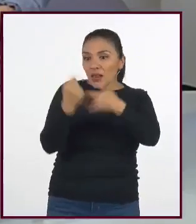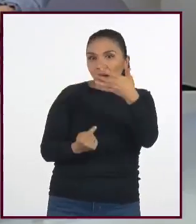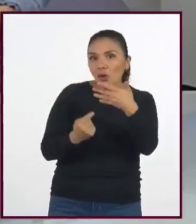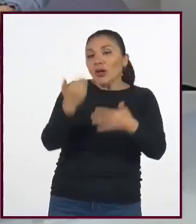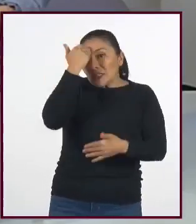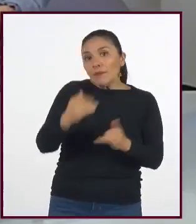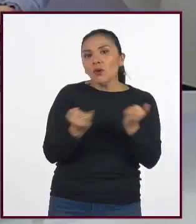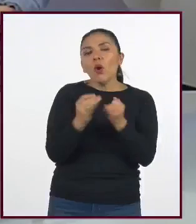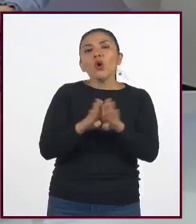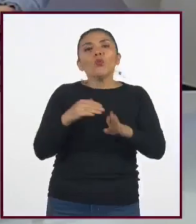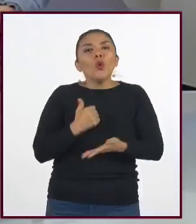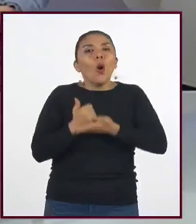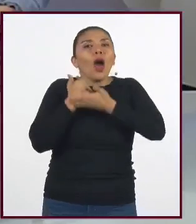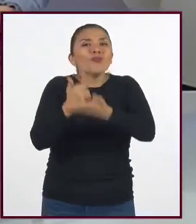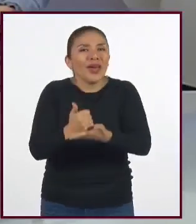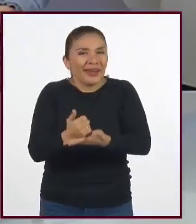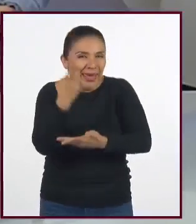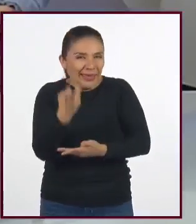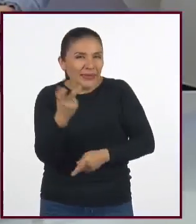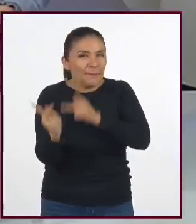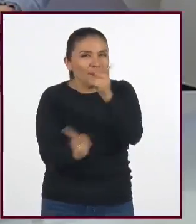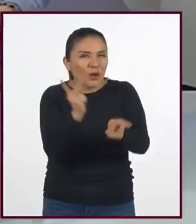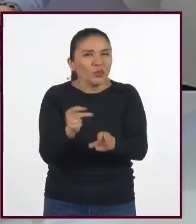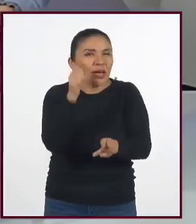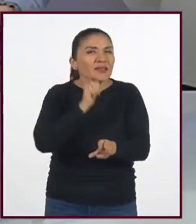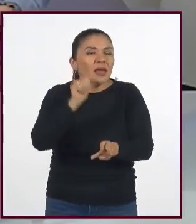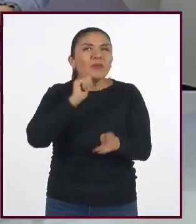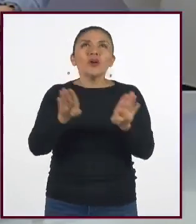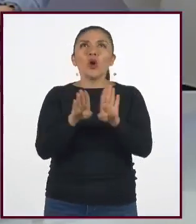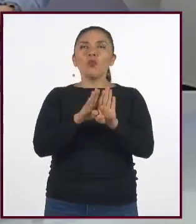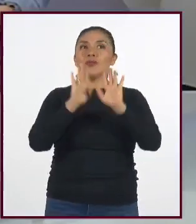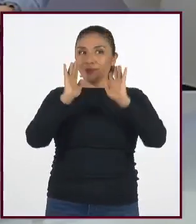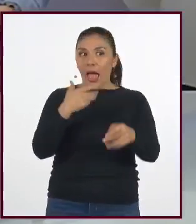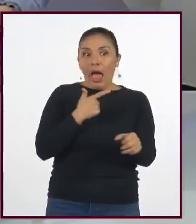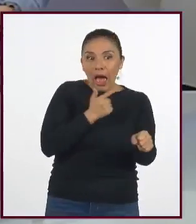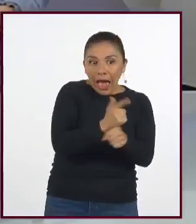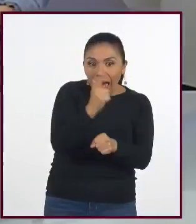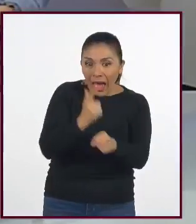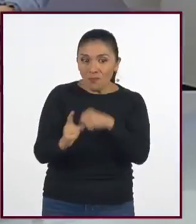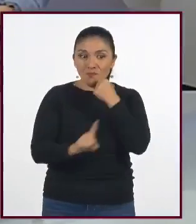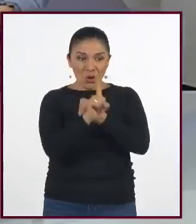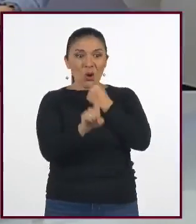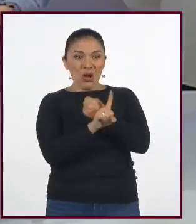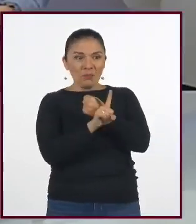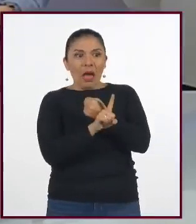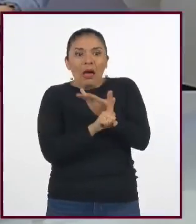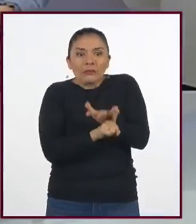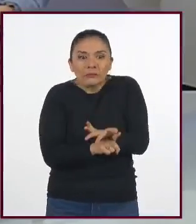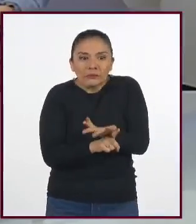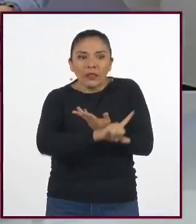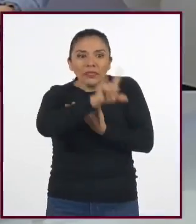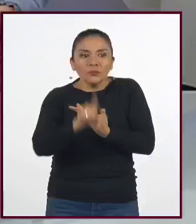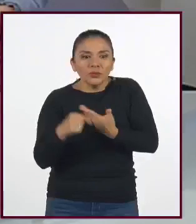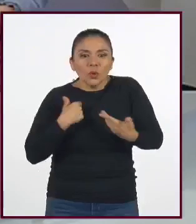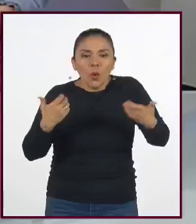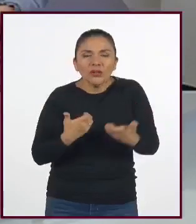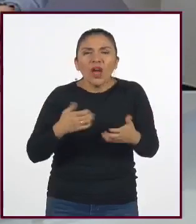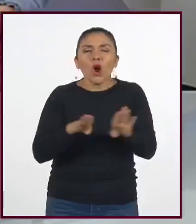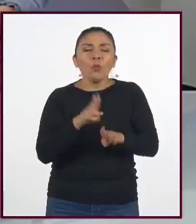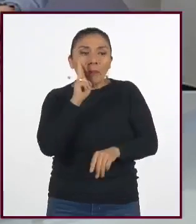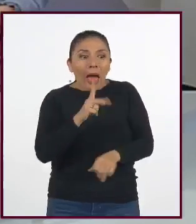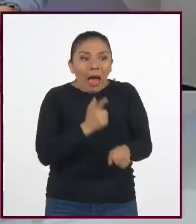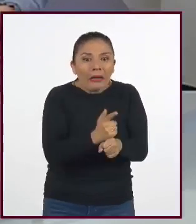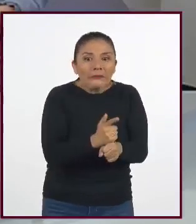que es la pregunta que siempre va después de identificar qué puede ser un riesgo. Y que muchas veces lo que hacemos es omitirlo,